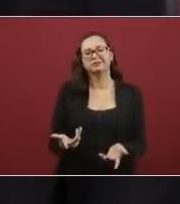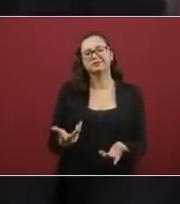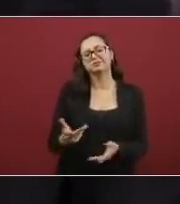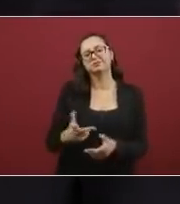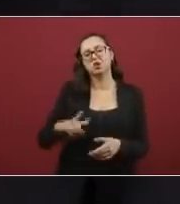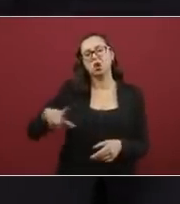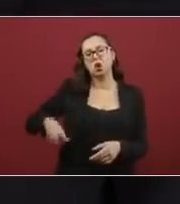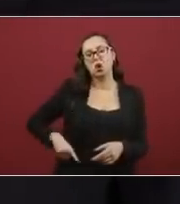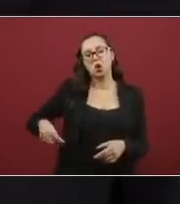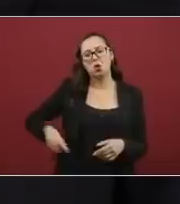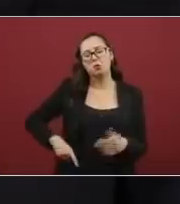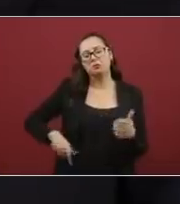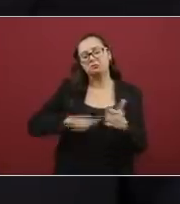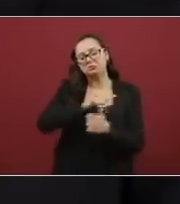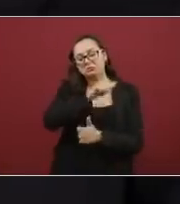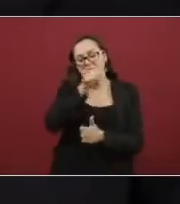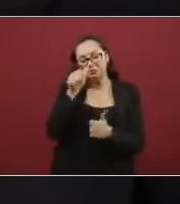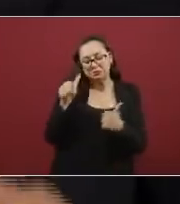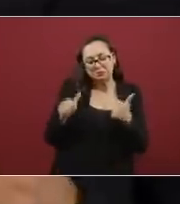subordinados